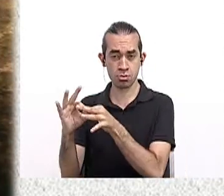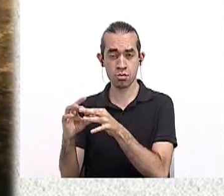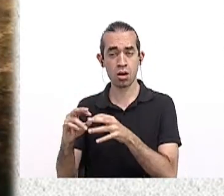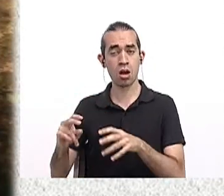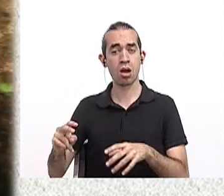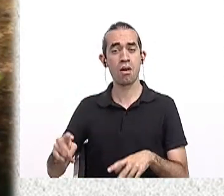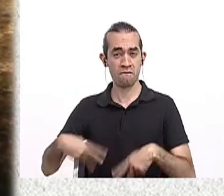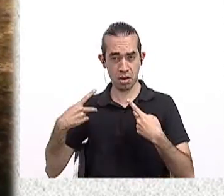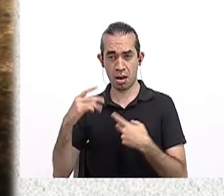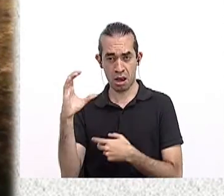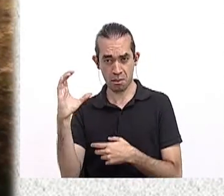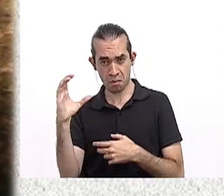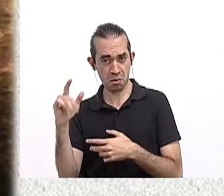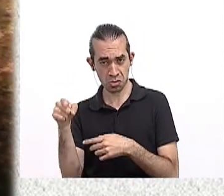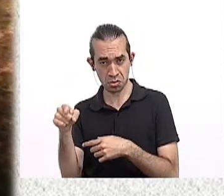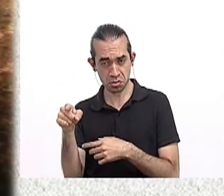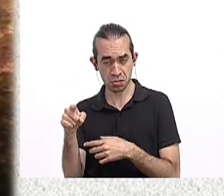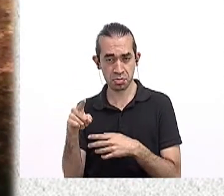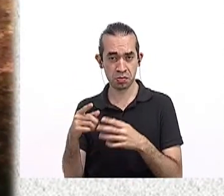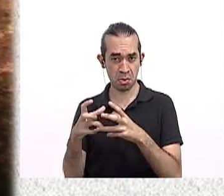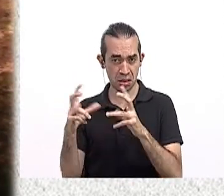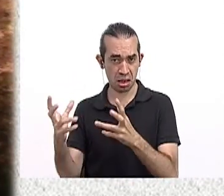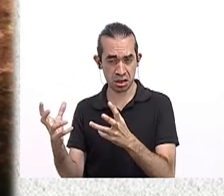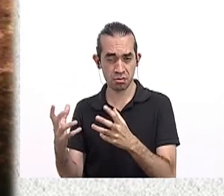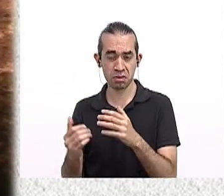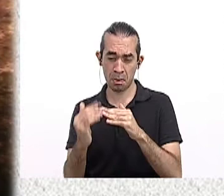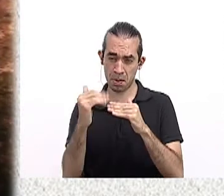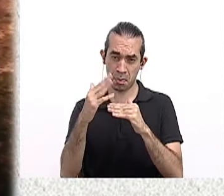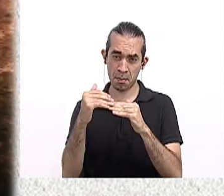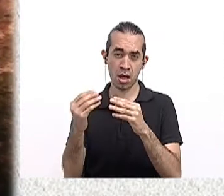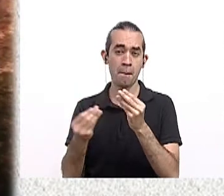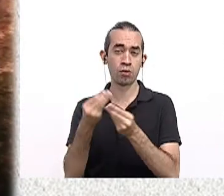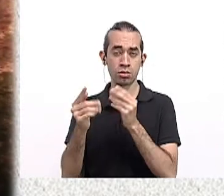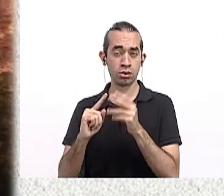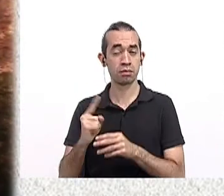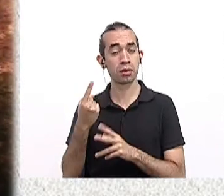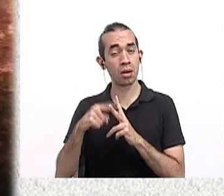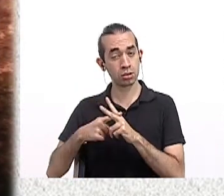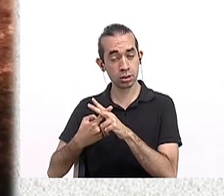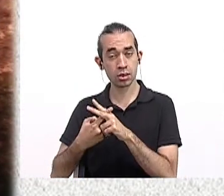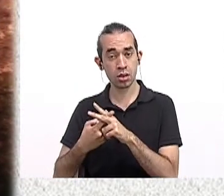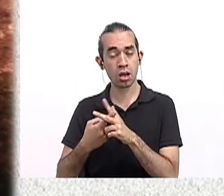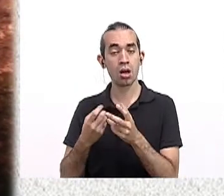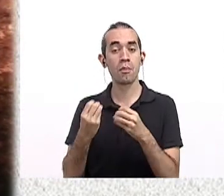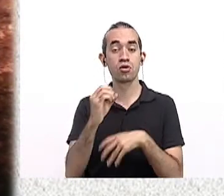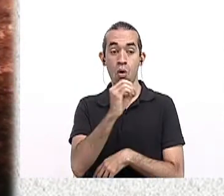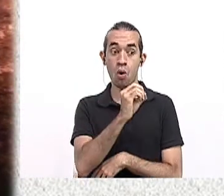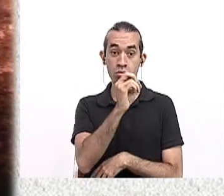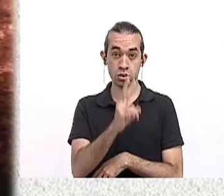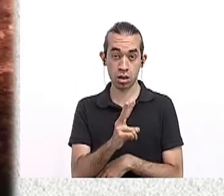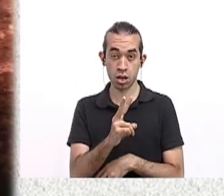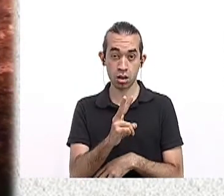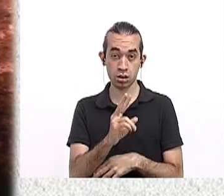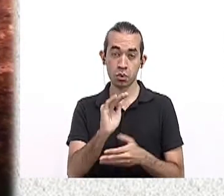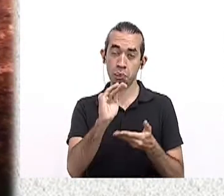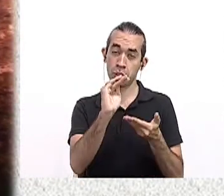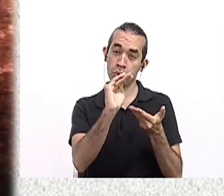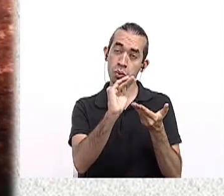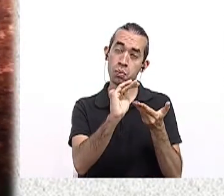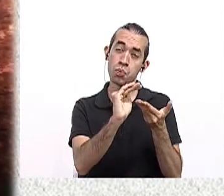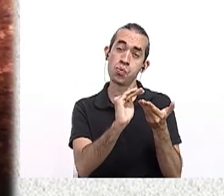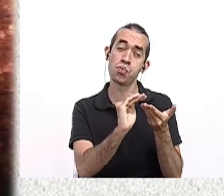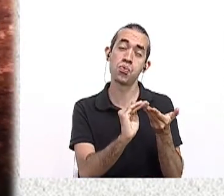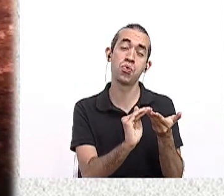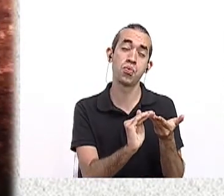estas este exceso de producción primaria la cantidad de oxígeno presente puede llegar a disminuir se tanto que